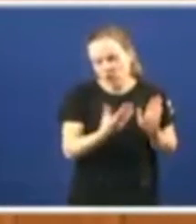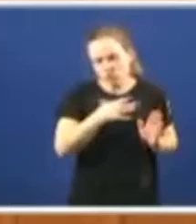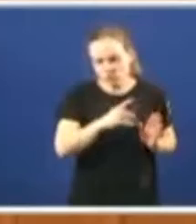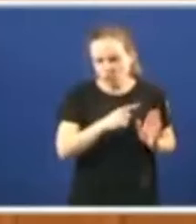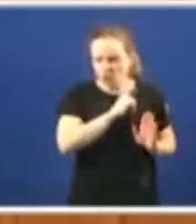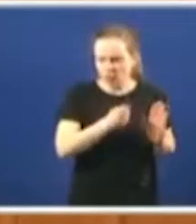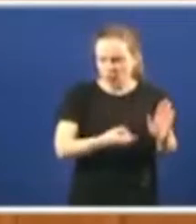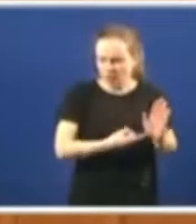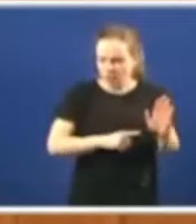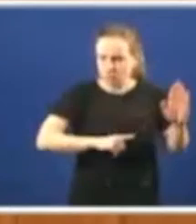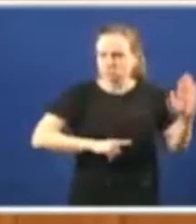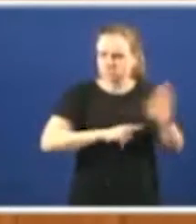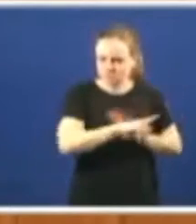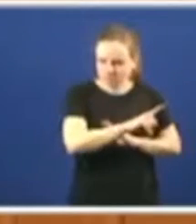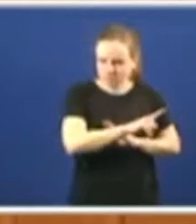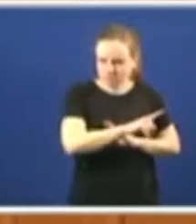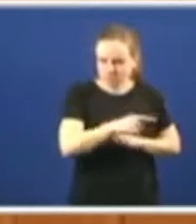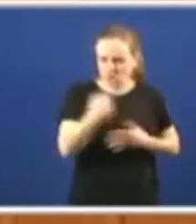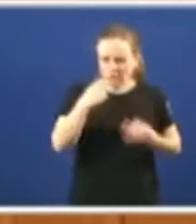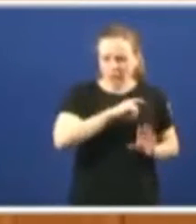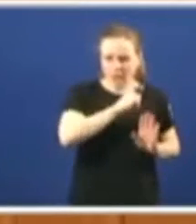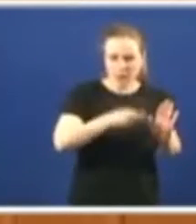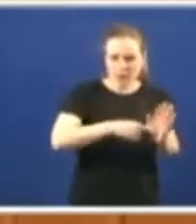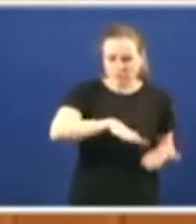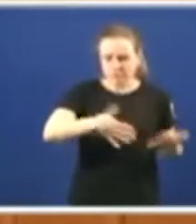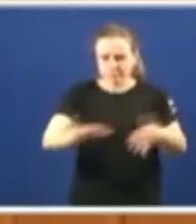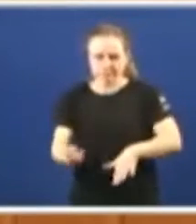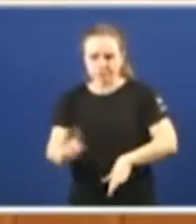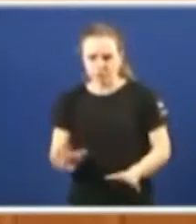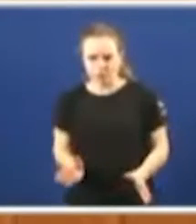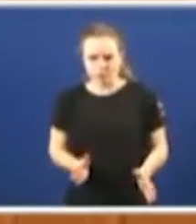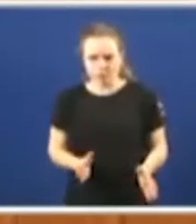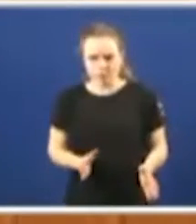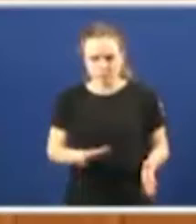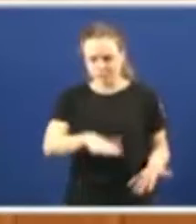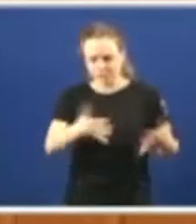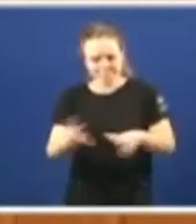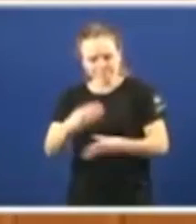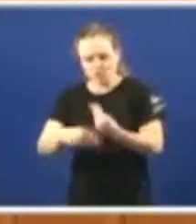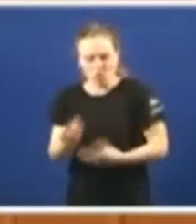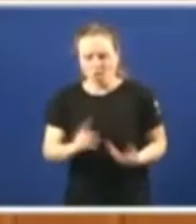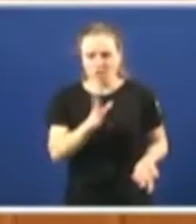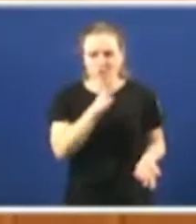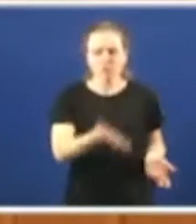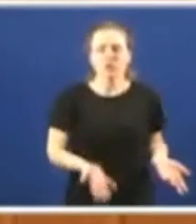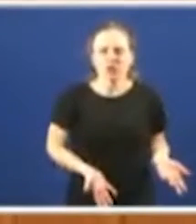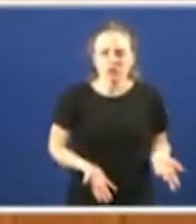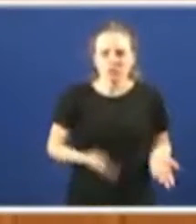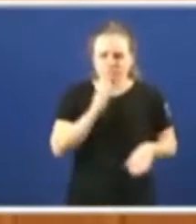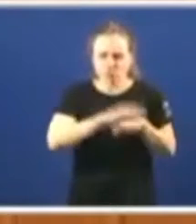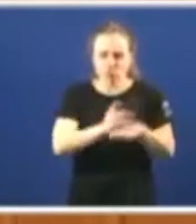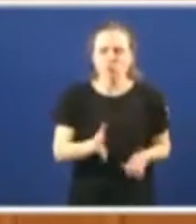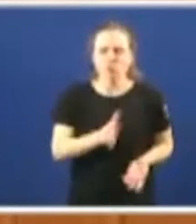supuxo un avance, e en que está fallando para que esa lei despois non teña o desenvolvemento que debería ter, nin teña o cumplimento, non?